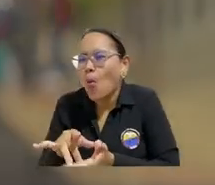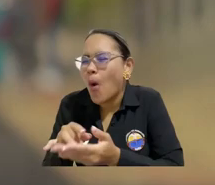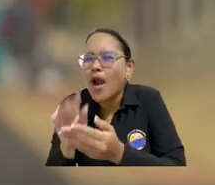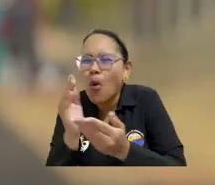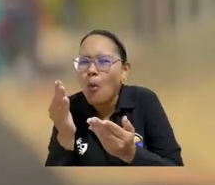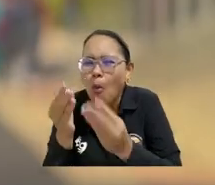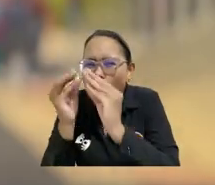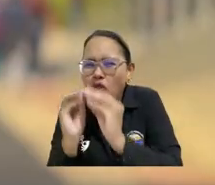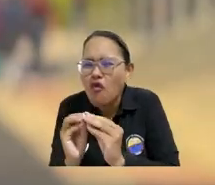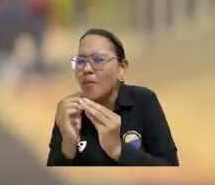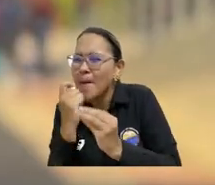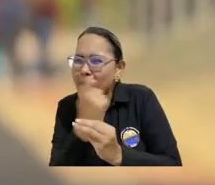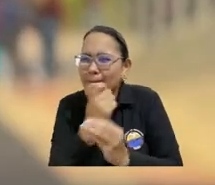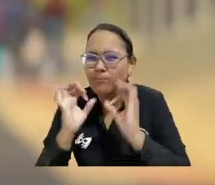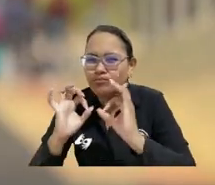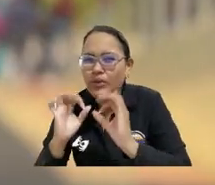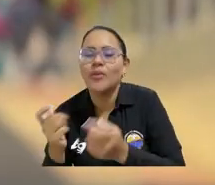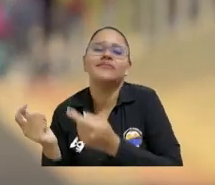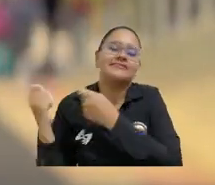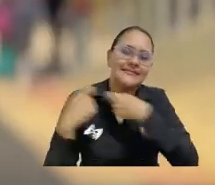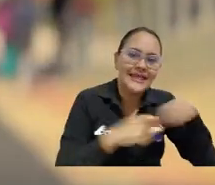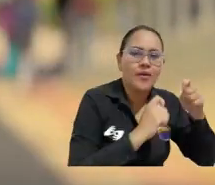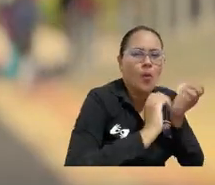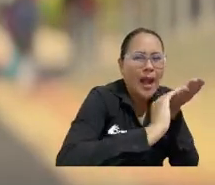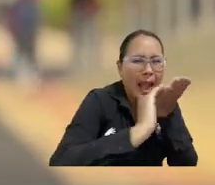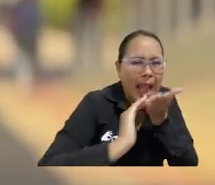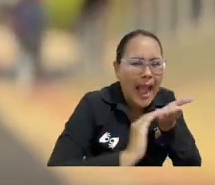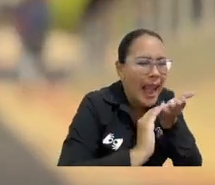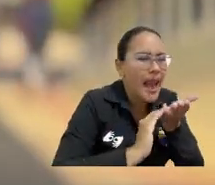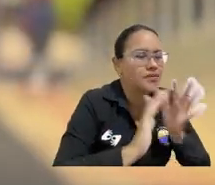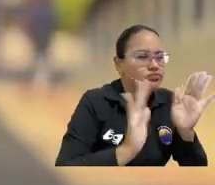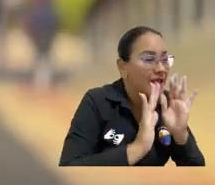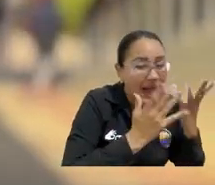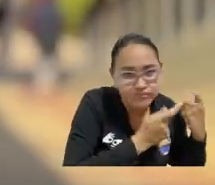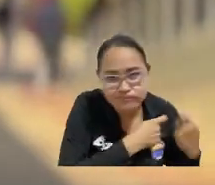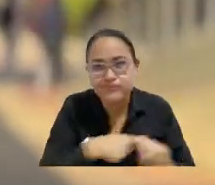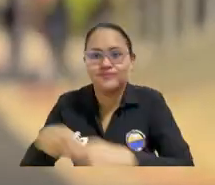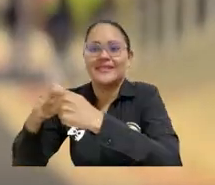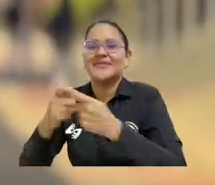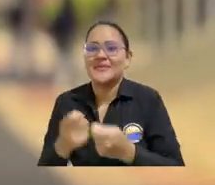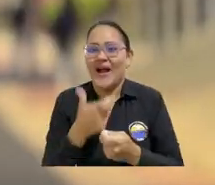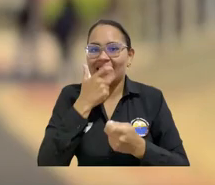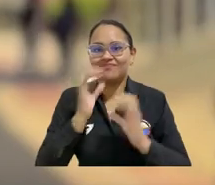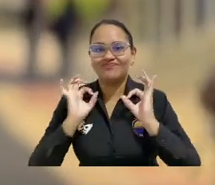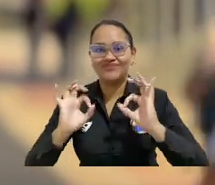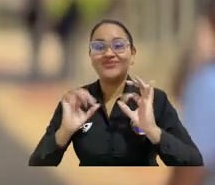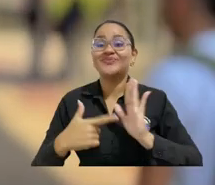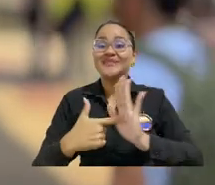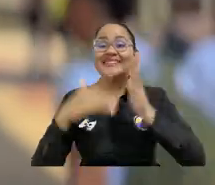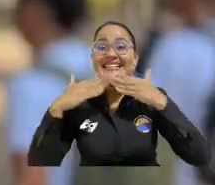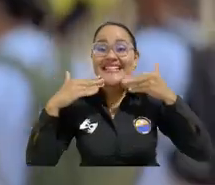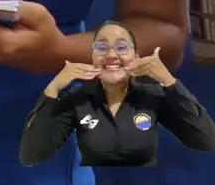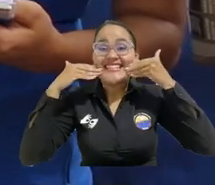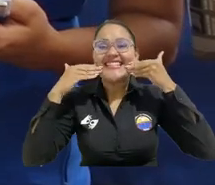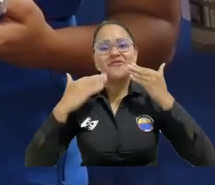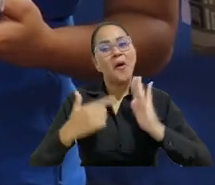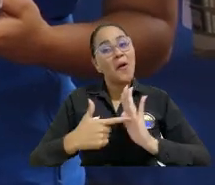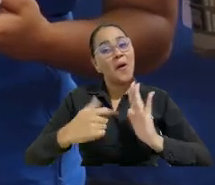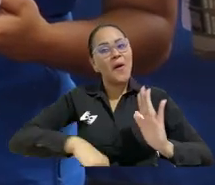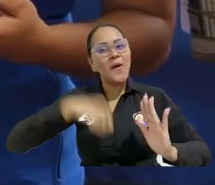a la clínica y finalmente devolverlas con esa sonrisa maravillosa que muchas de ellas tienen, pero que luego la van a lucir orgullosas en ese sentido.